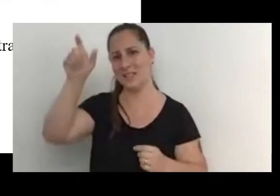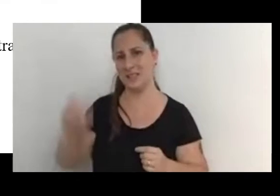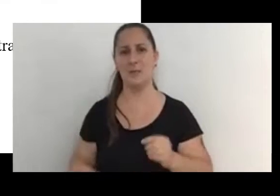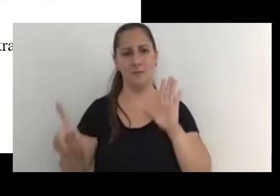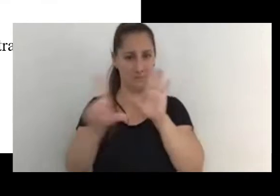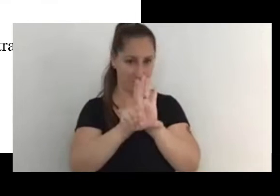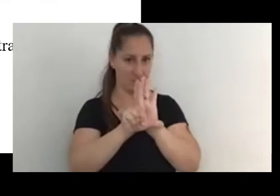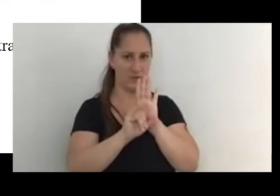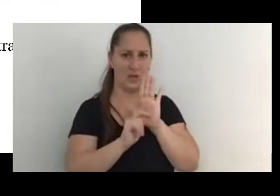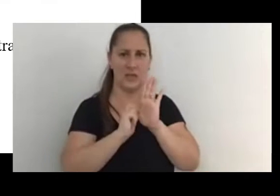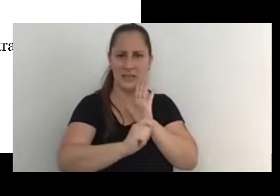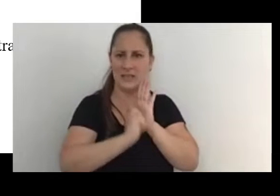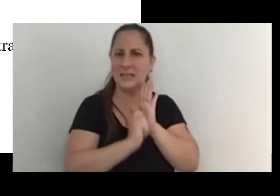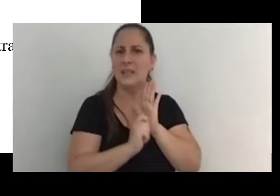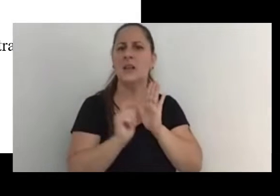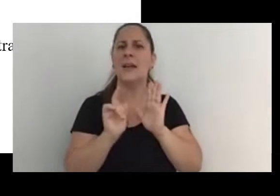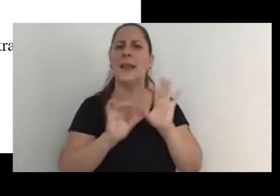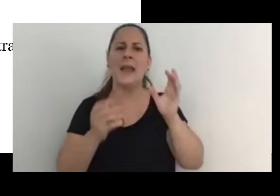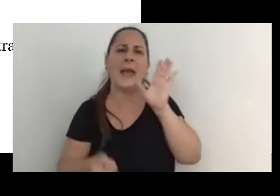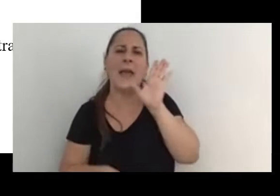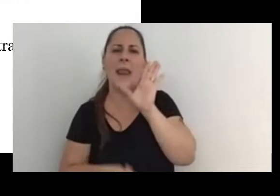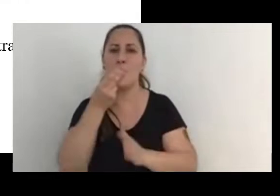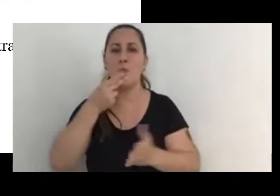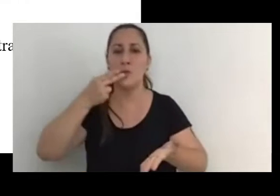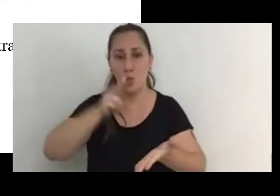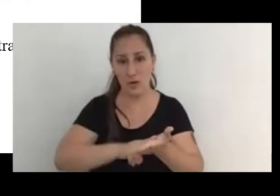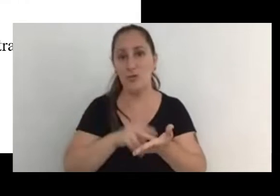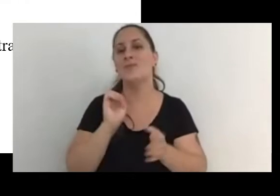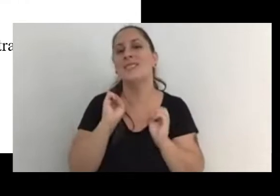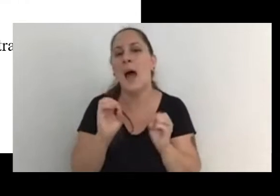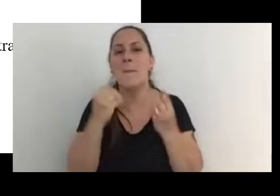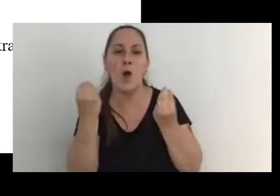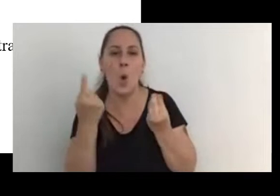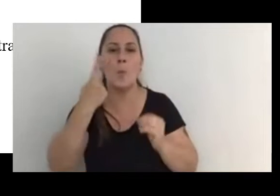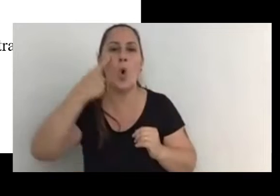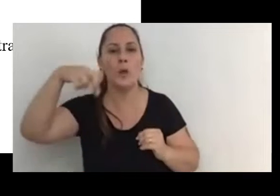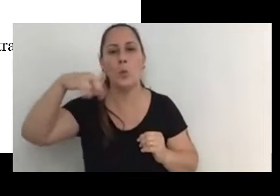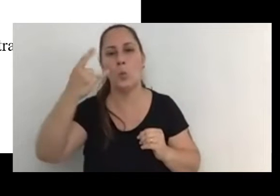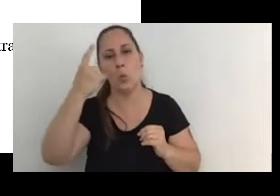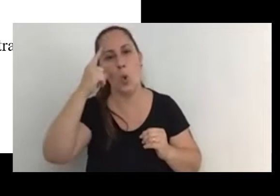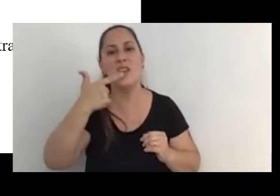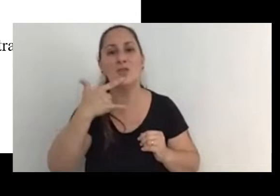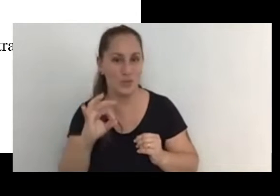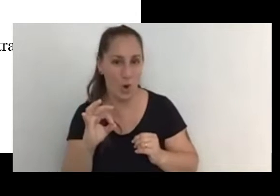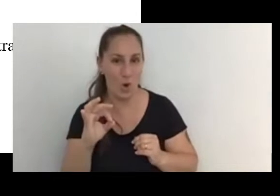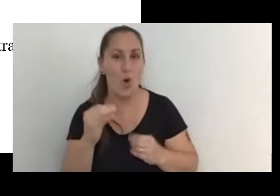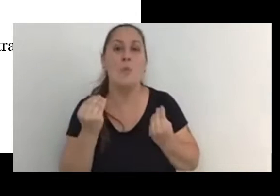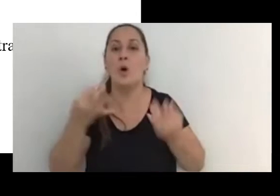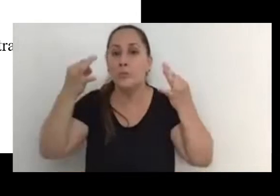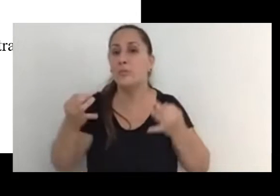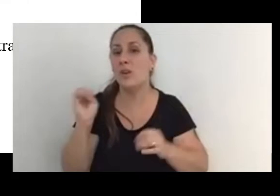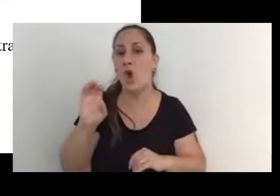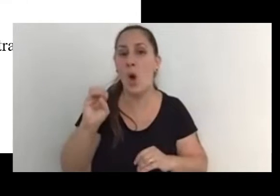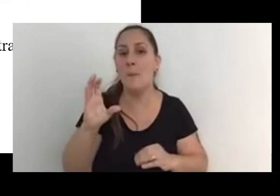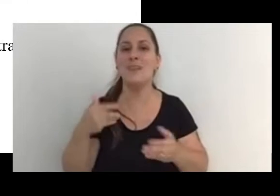querido crear un tributo, lo hubiera llamado impuesto, lo llamó aporte. Además, el destino